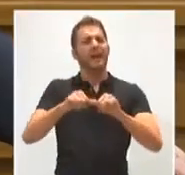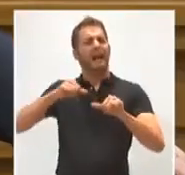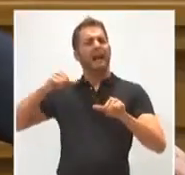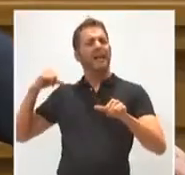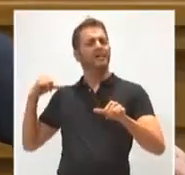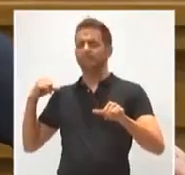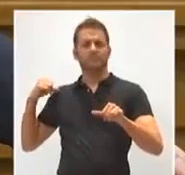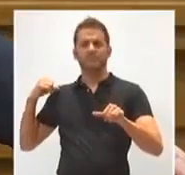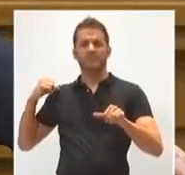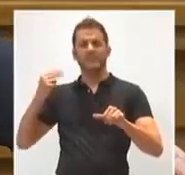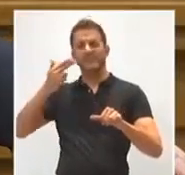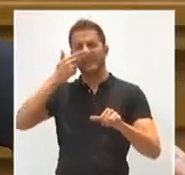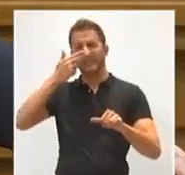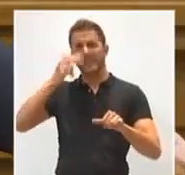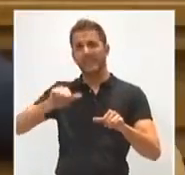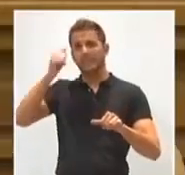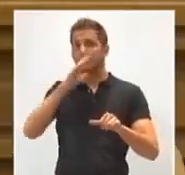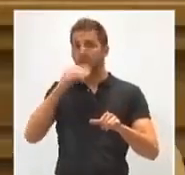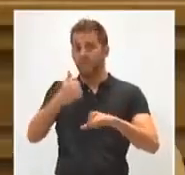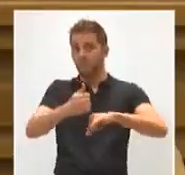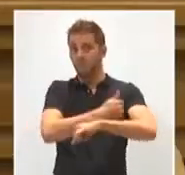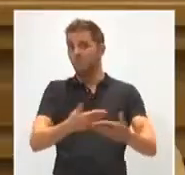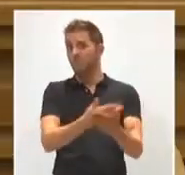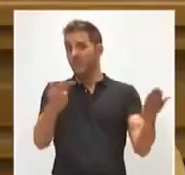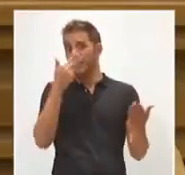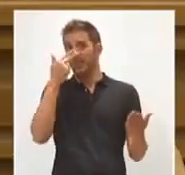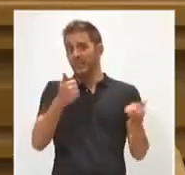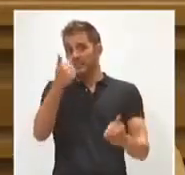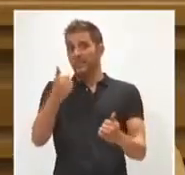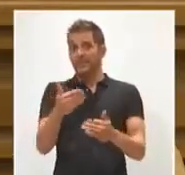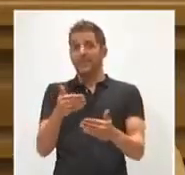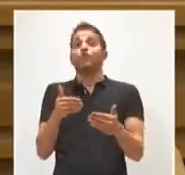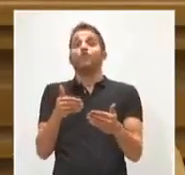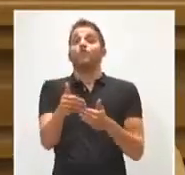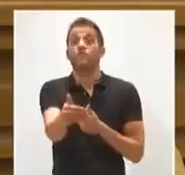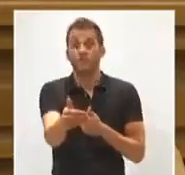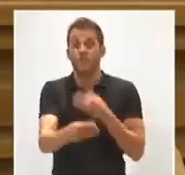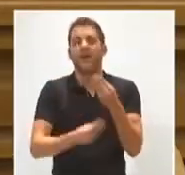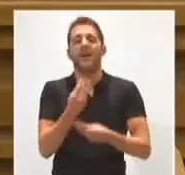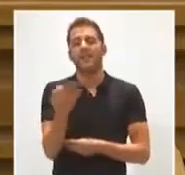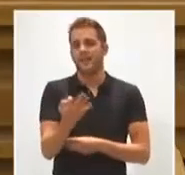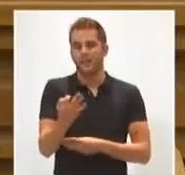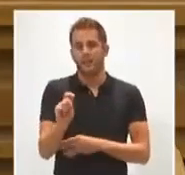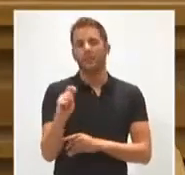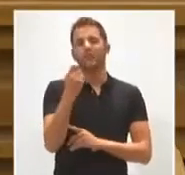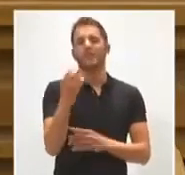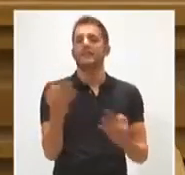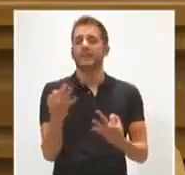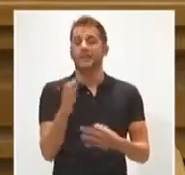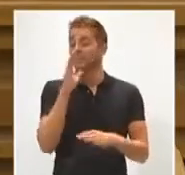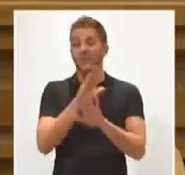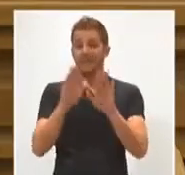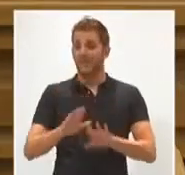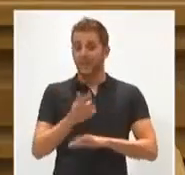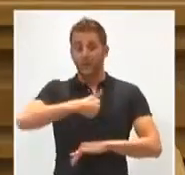me interesa porque creo que es lo que le interesa más a la ciudadanía es que es lo que queremos hacer y por dónde vamos porque en realidad nosotros al fin y al cabo los que gobernamos